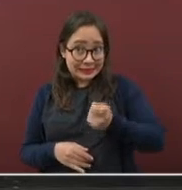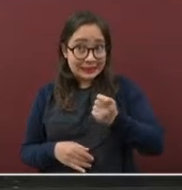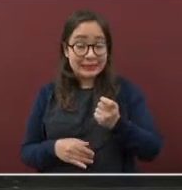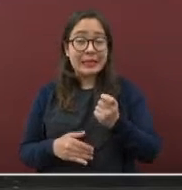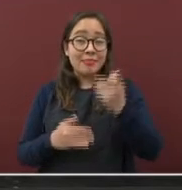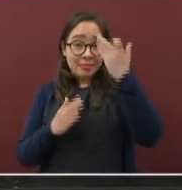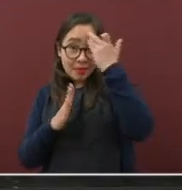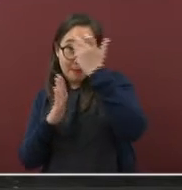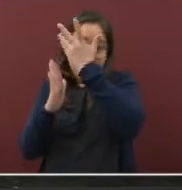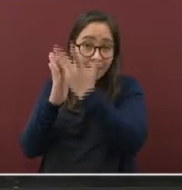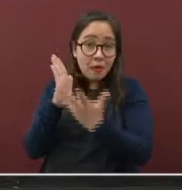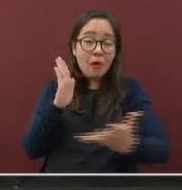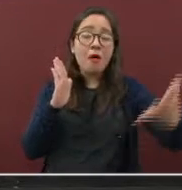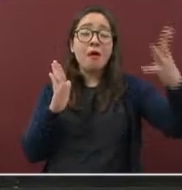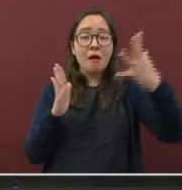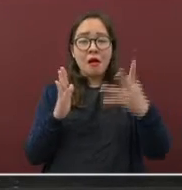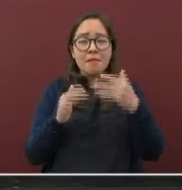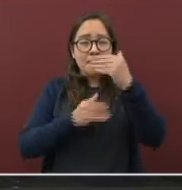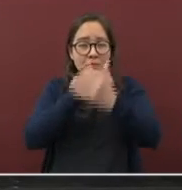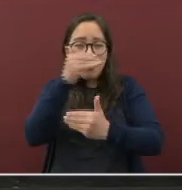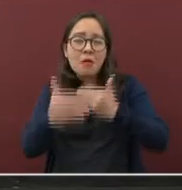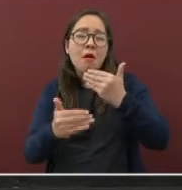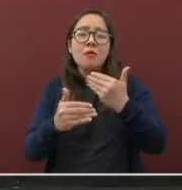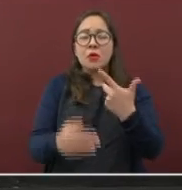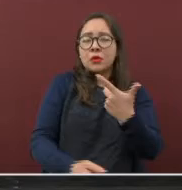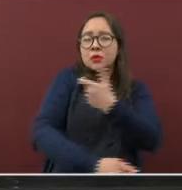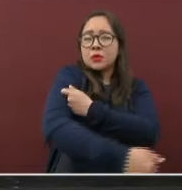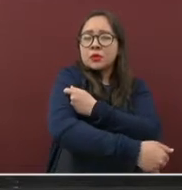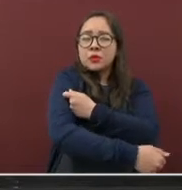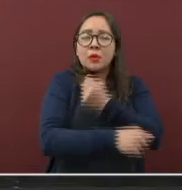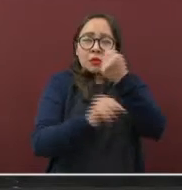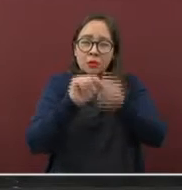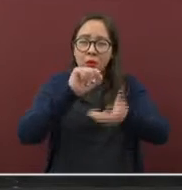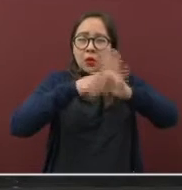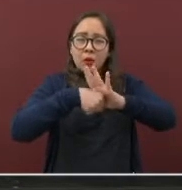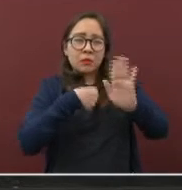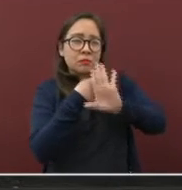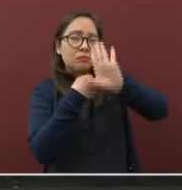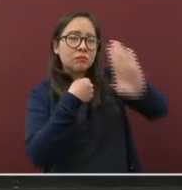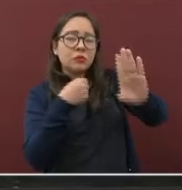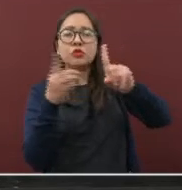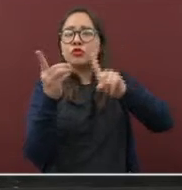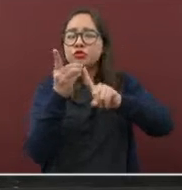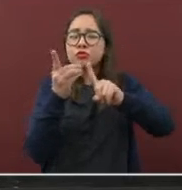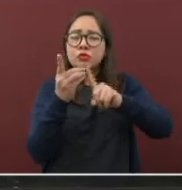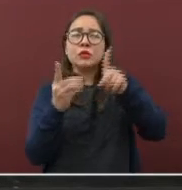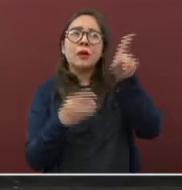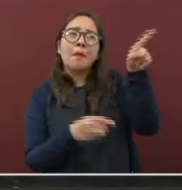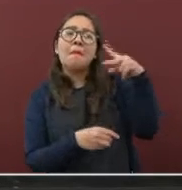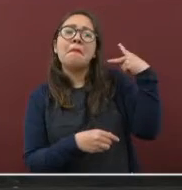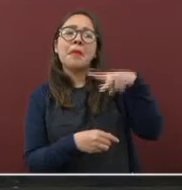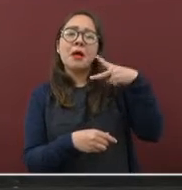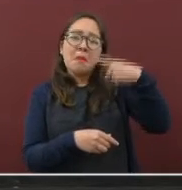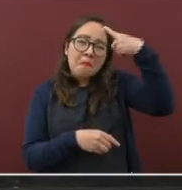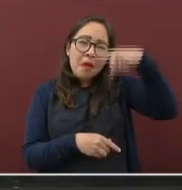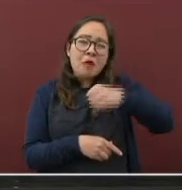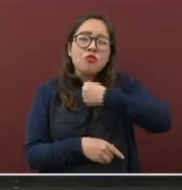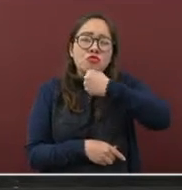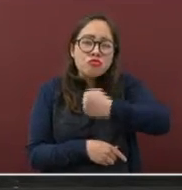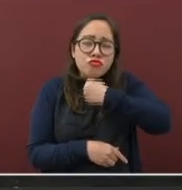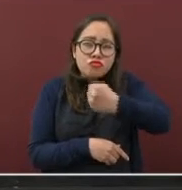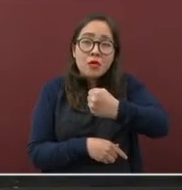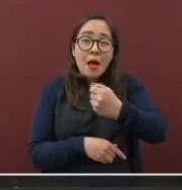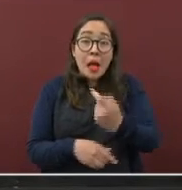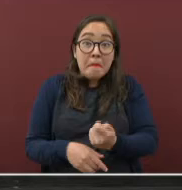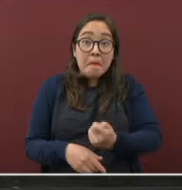vacunación contra kobe 19 para adultos mayores en el puerto de veracruz donde en el primer día